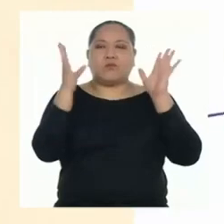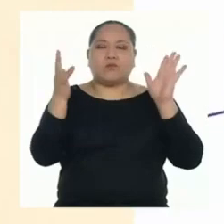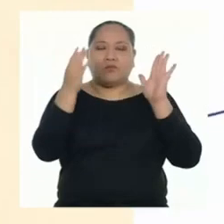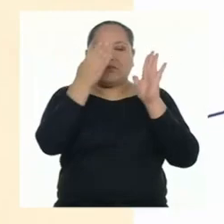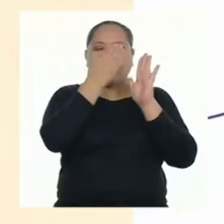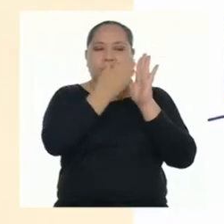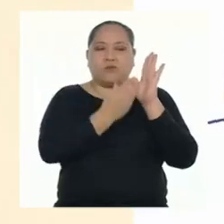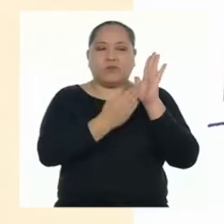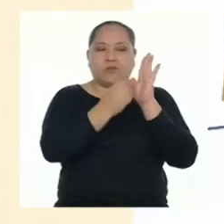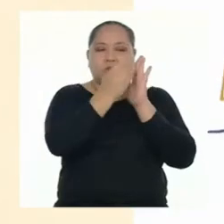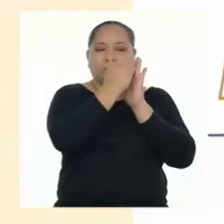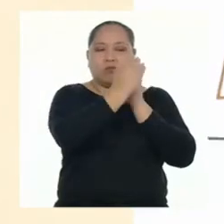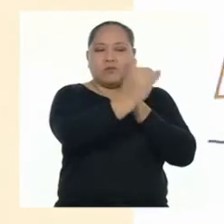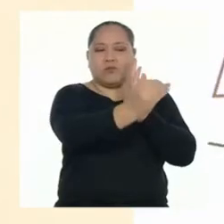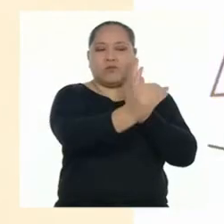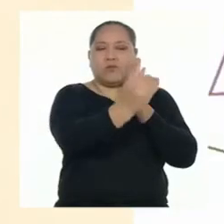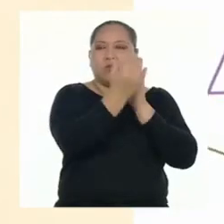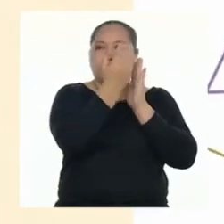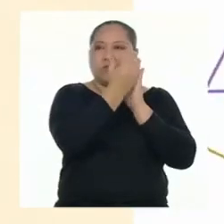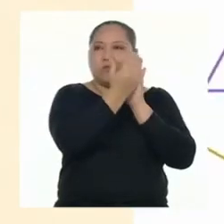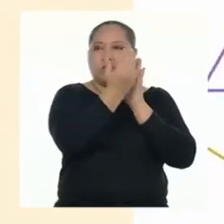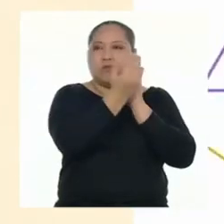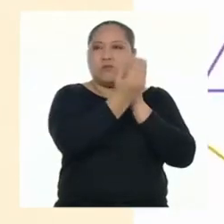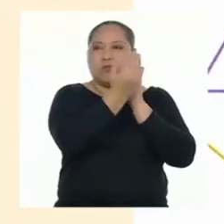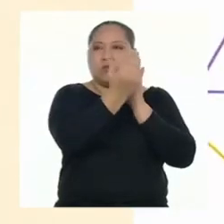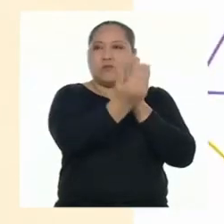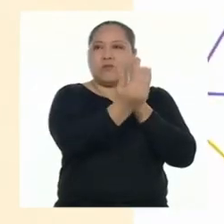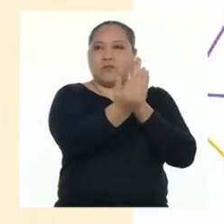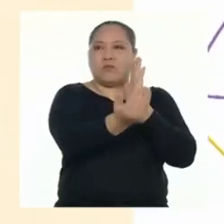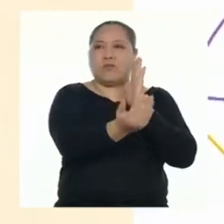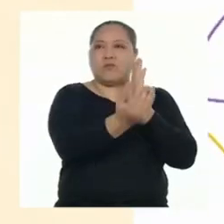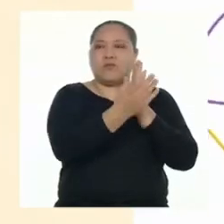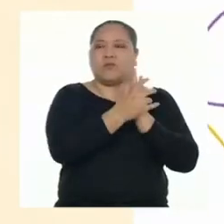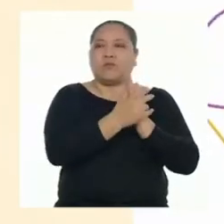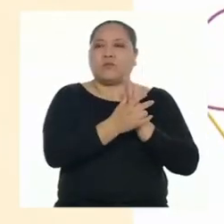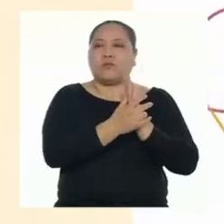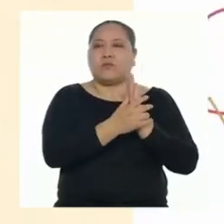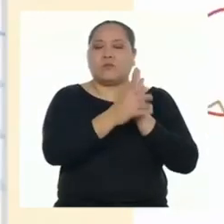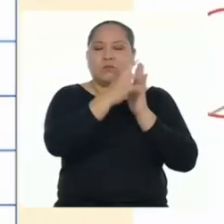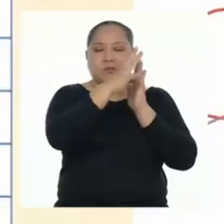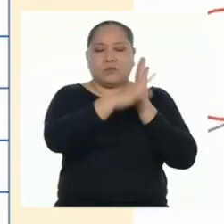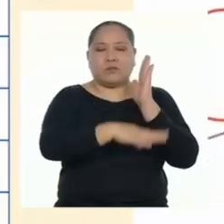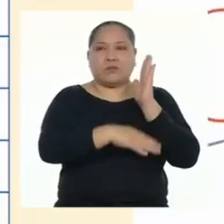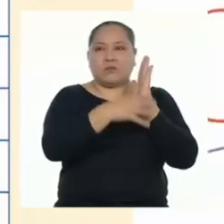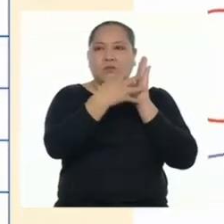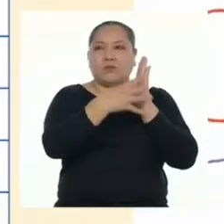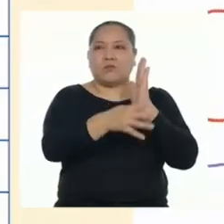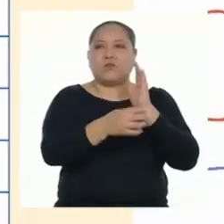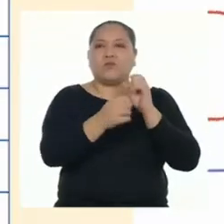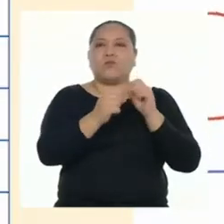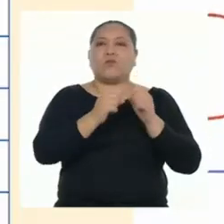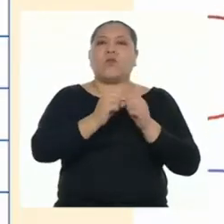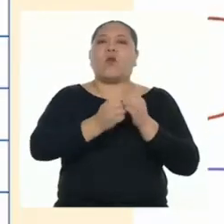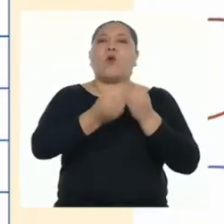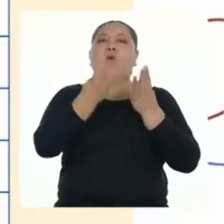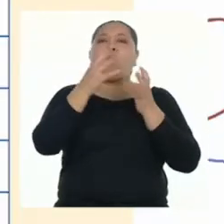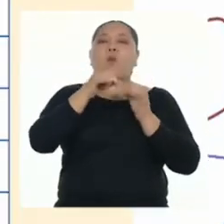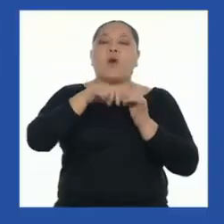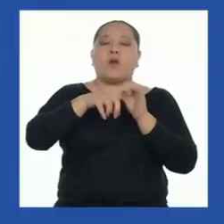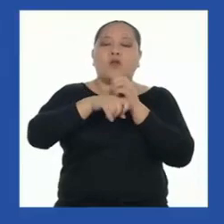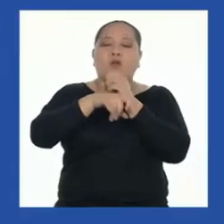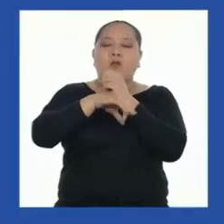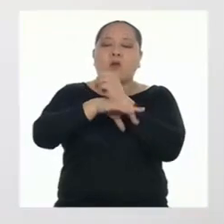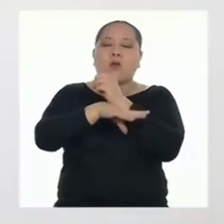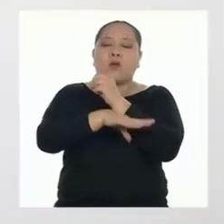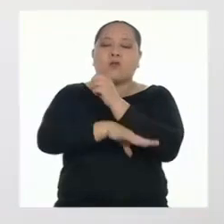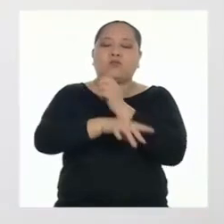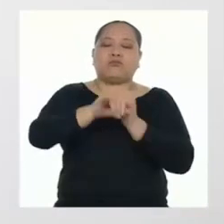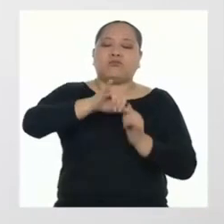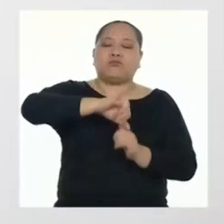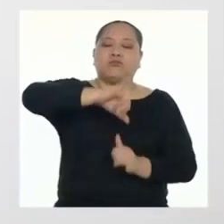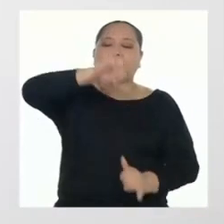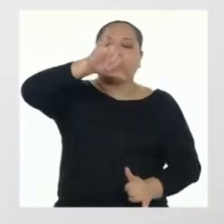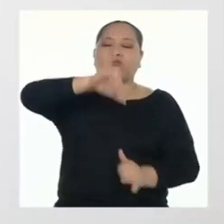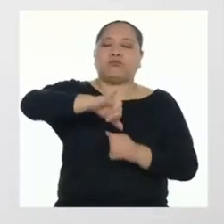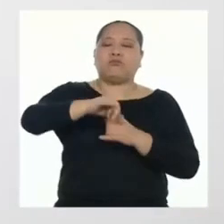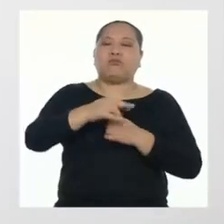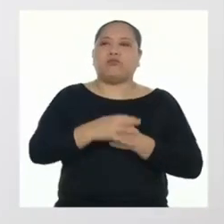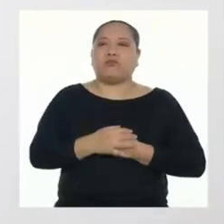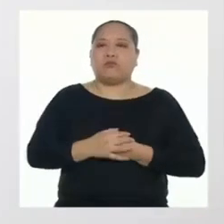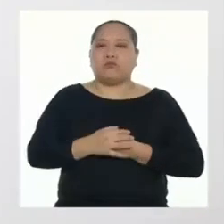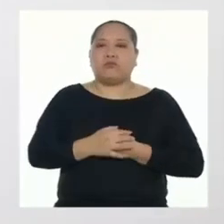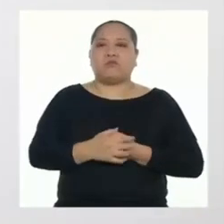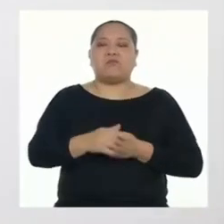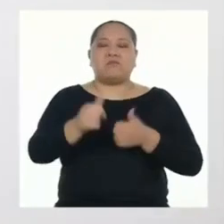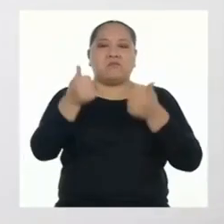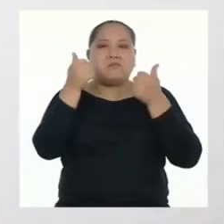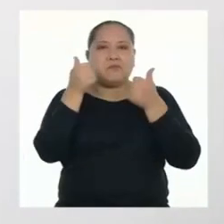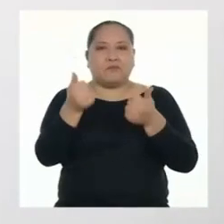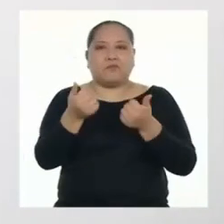las otras columnas se anoten las muestras de agua y en los recuadros se anoten el tamaño de las raíces. Muy bien, Rodrigo.